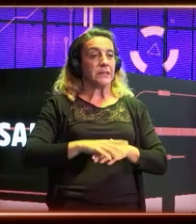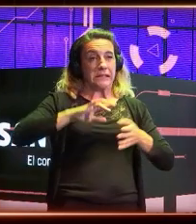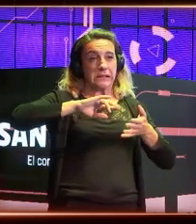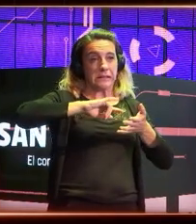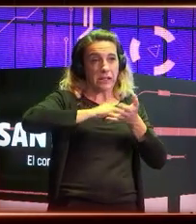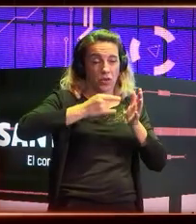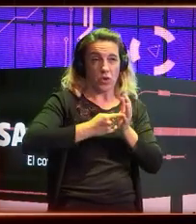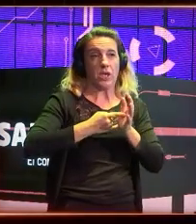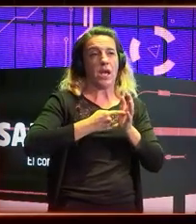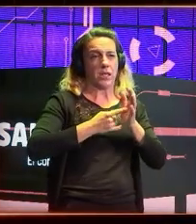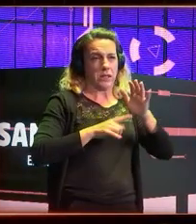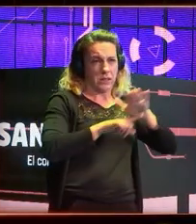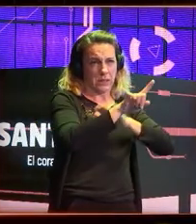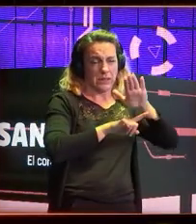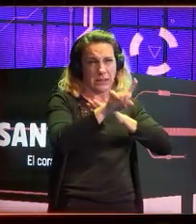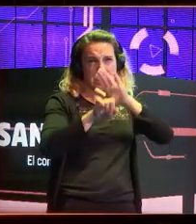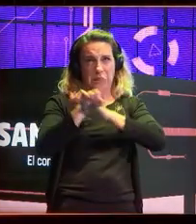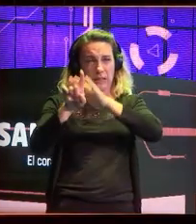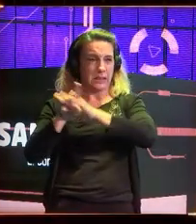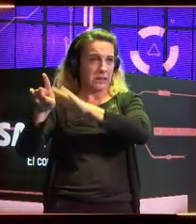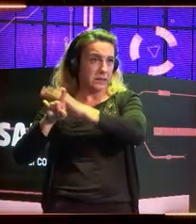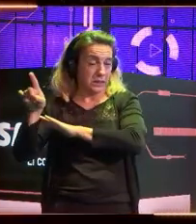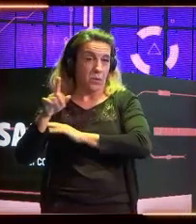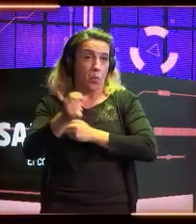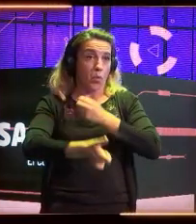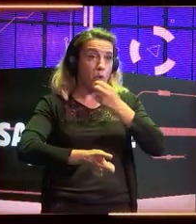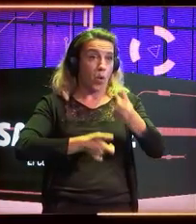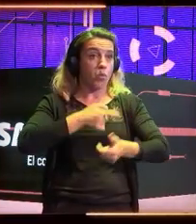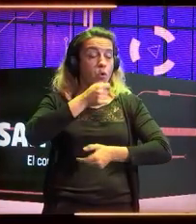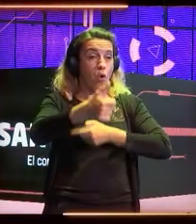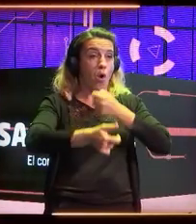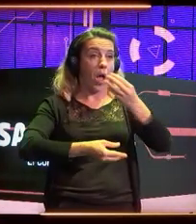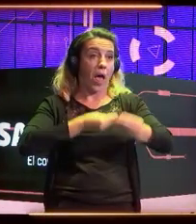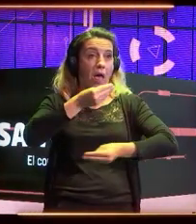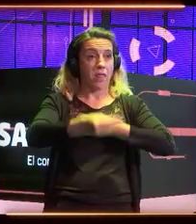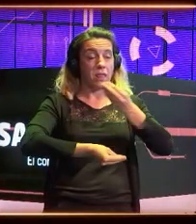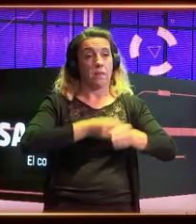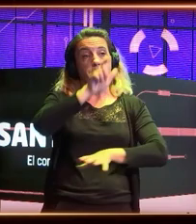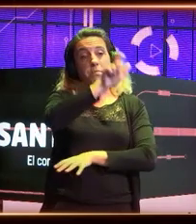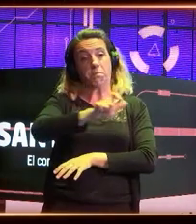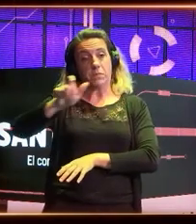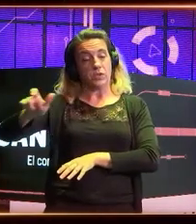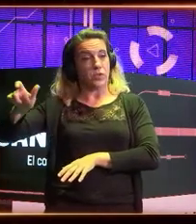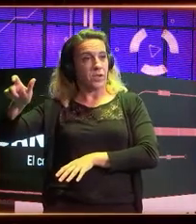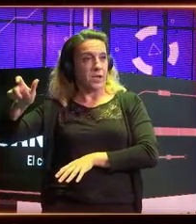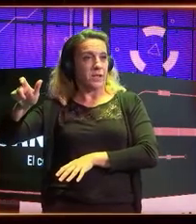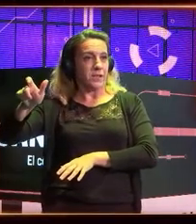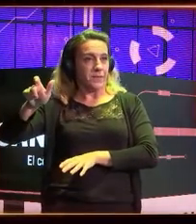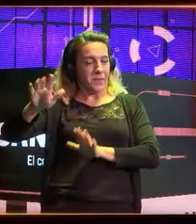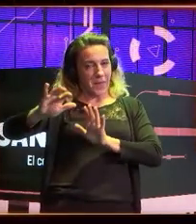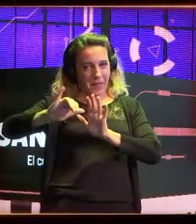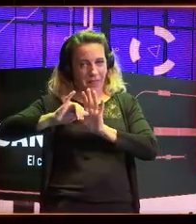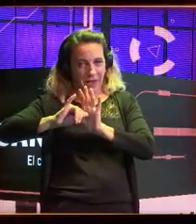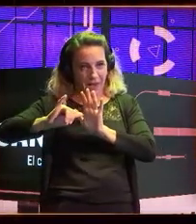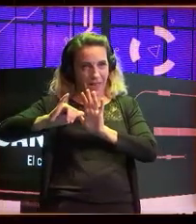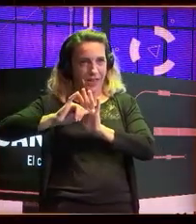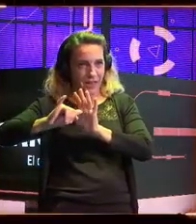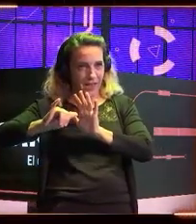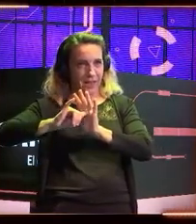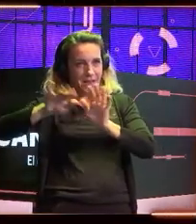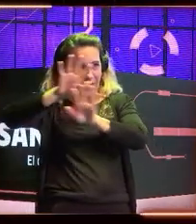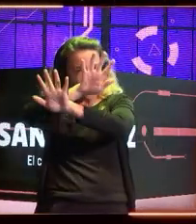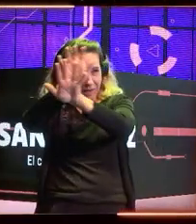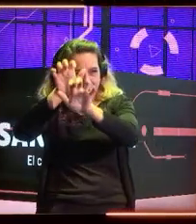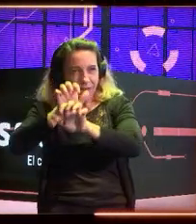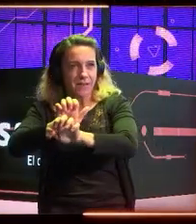tecnologías que a poco a poco van colocando al ser humano un poquito más cerca de resolver Esos grandes misterios